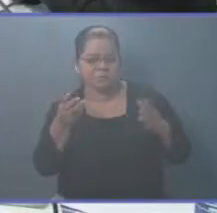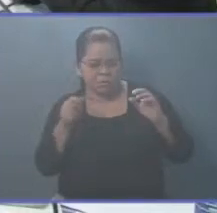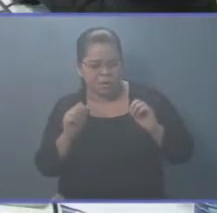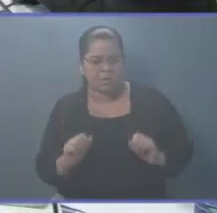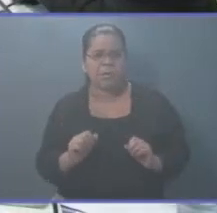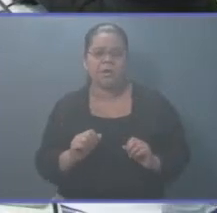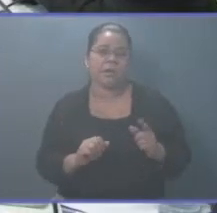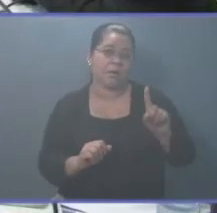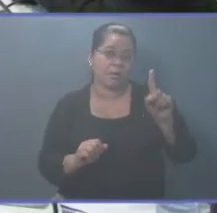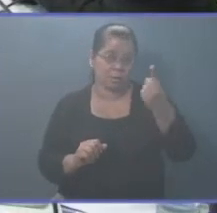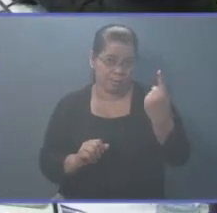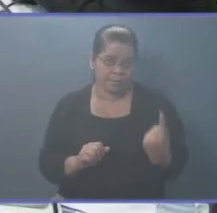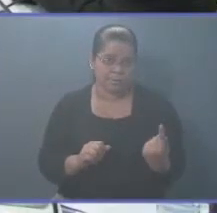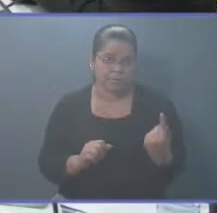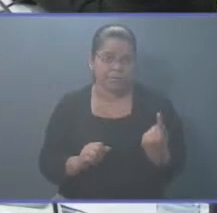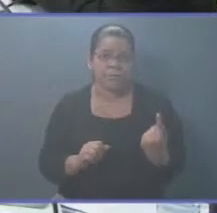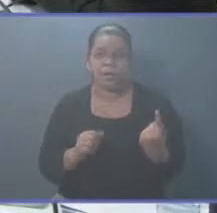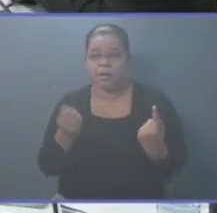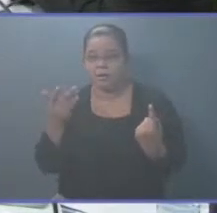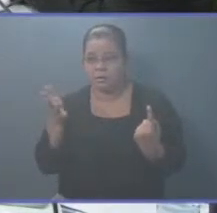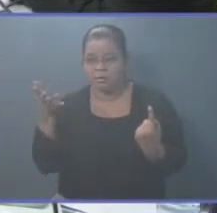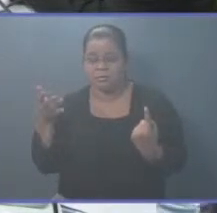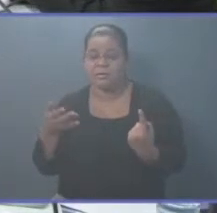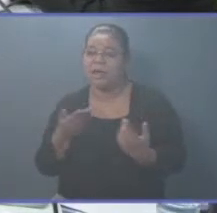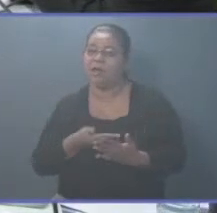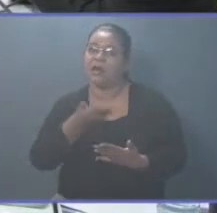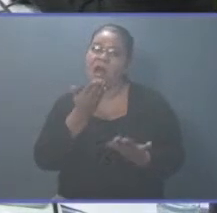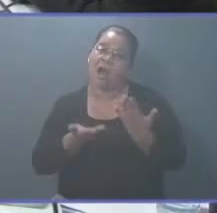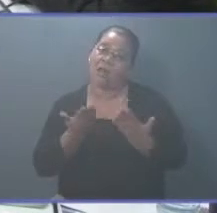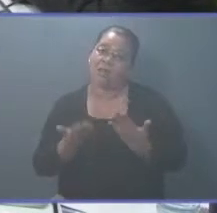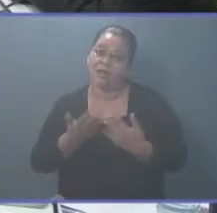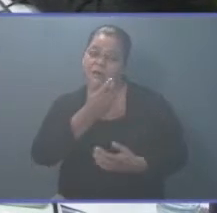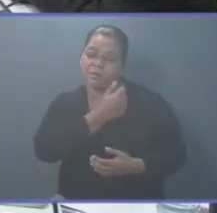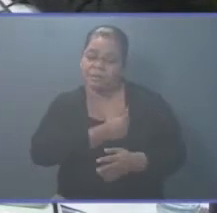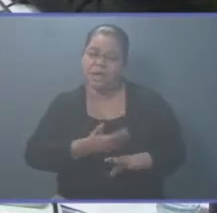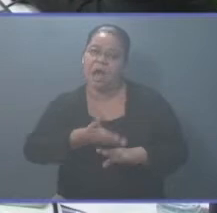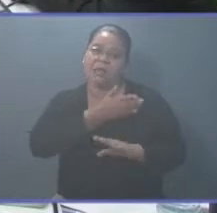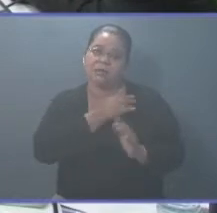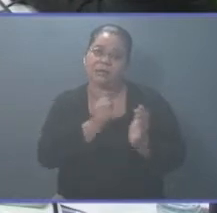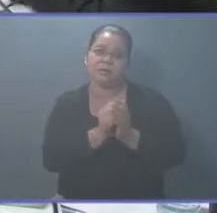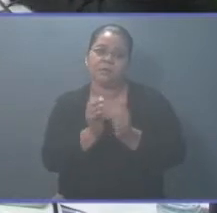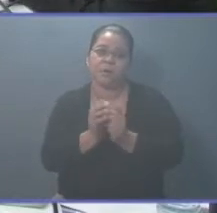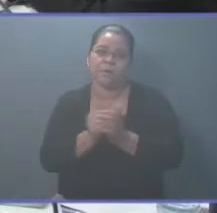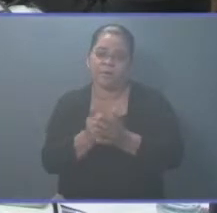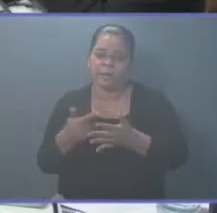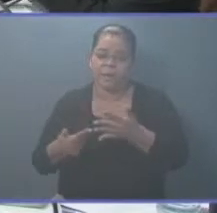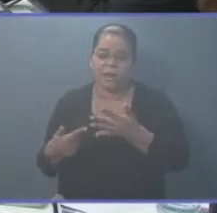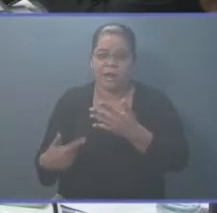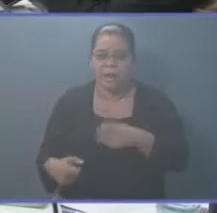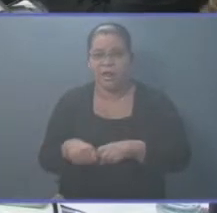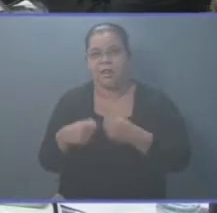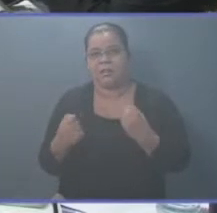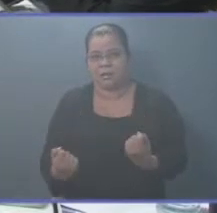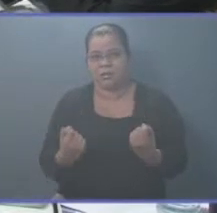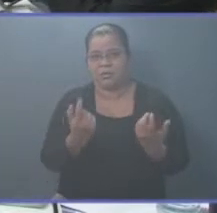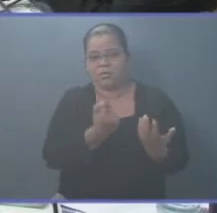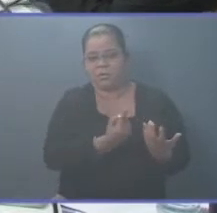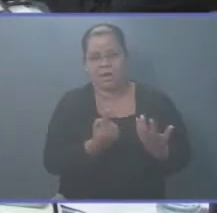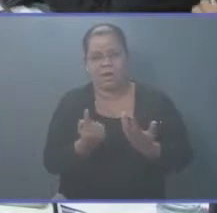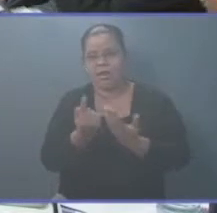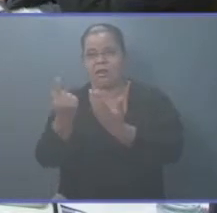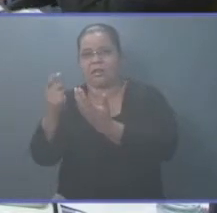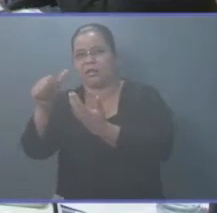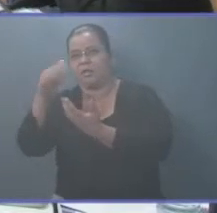una persona que ha sido objeto del tráfico ilegal de personas, ¿verdad?, del delito como tal. Y la idea